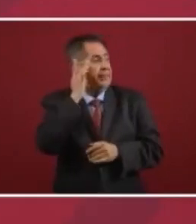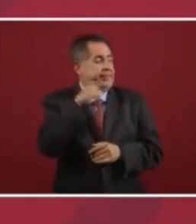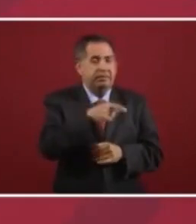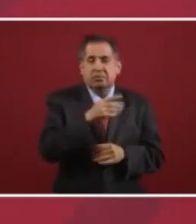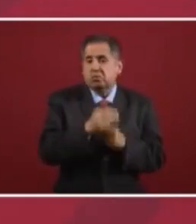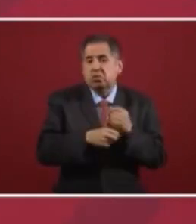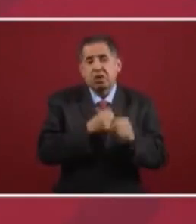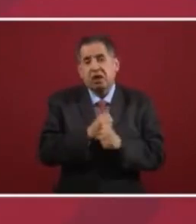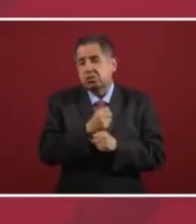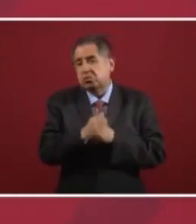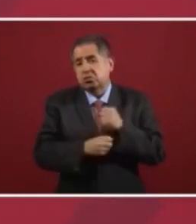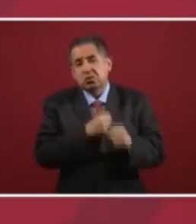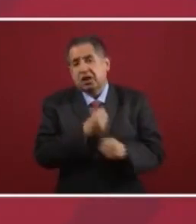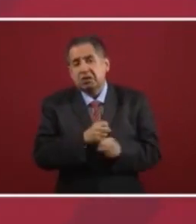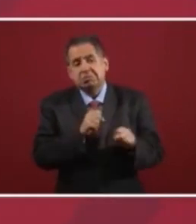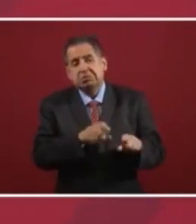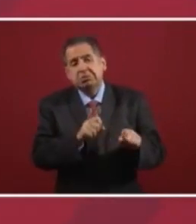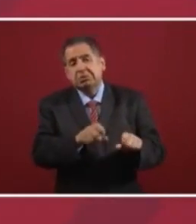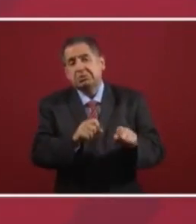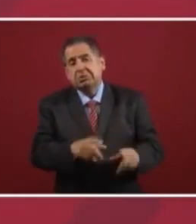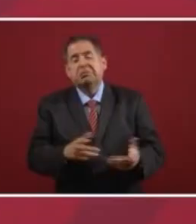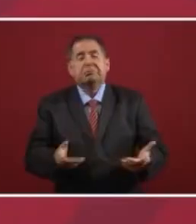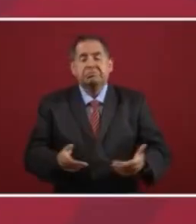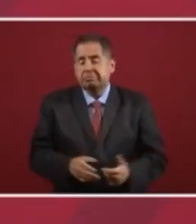durante mucho tiempo.